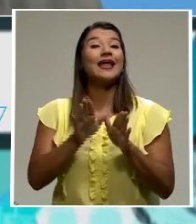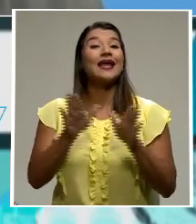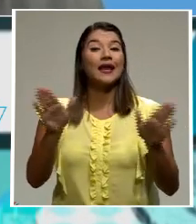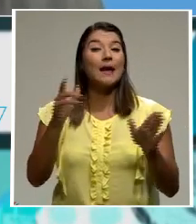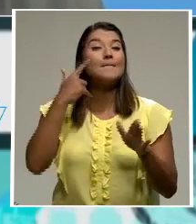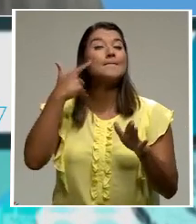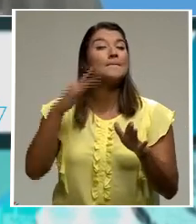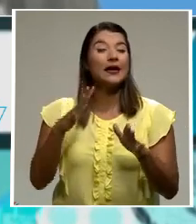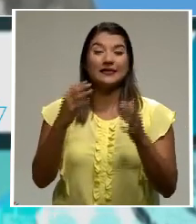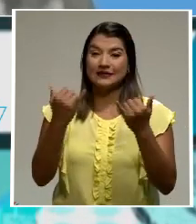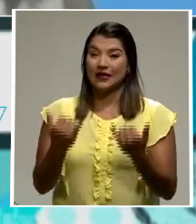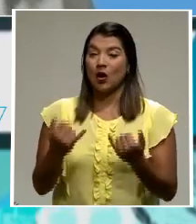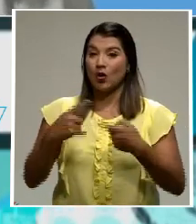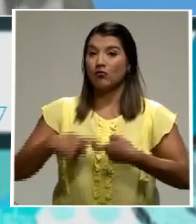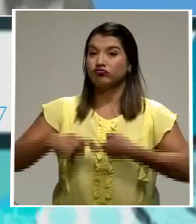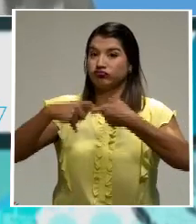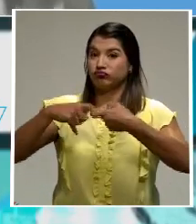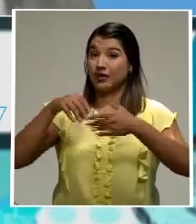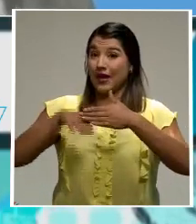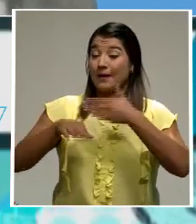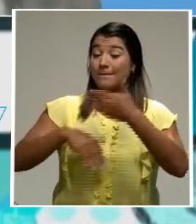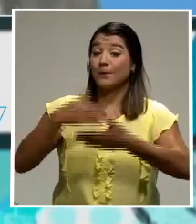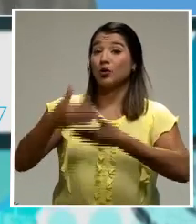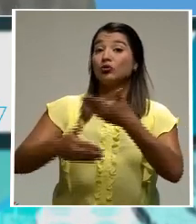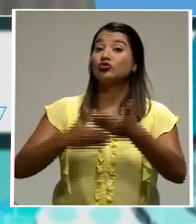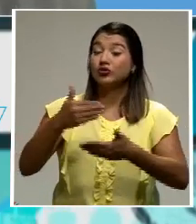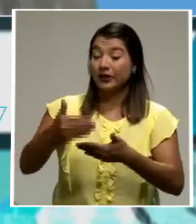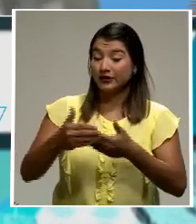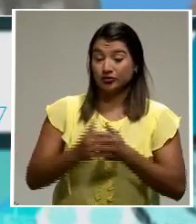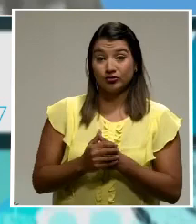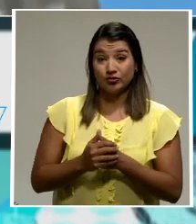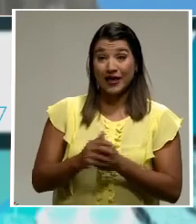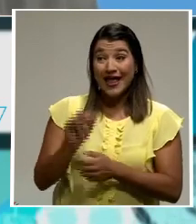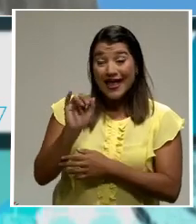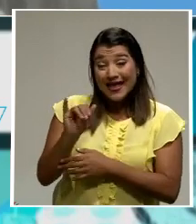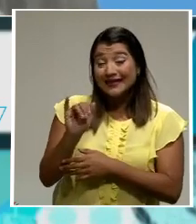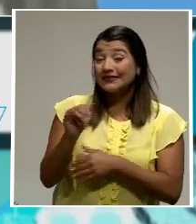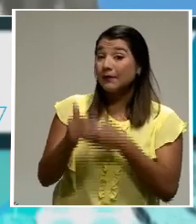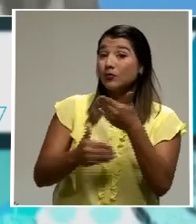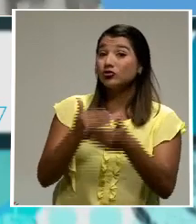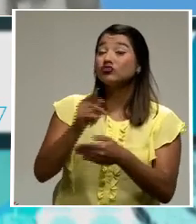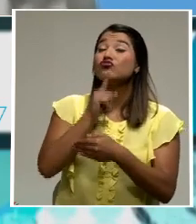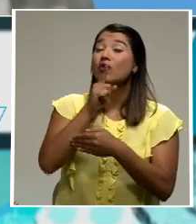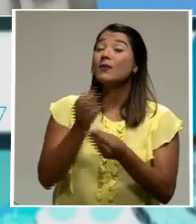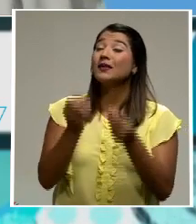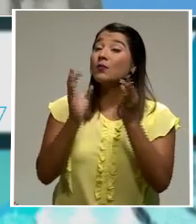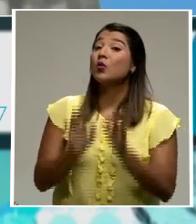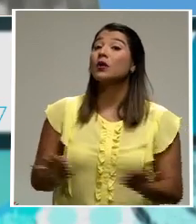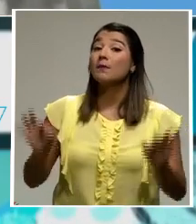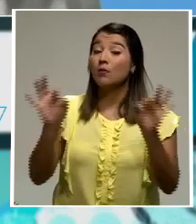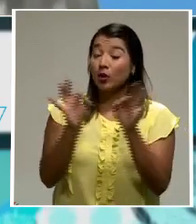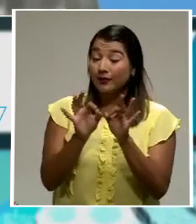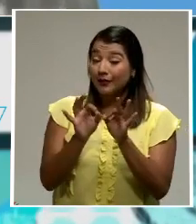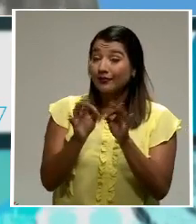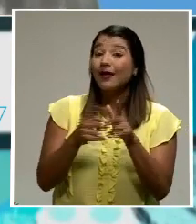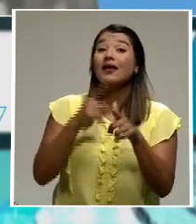que hay dilación en este proceso de gran importancia, y entonces por eso es que le estamos